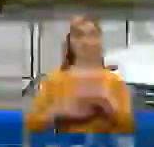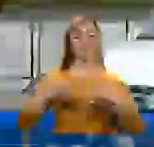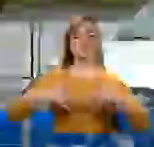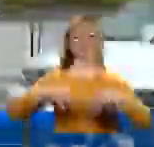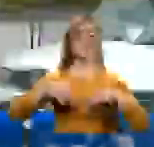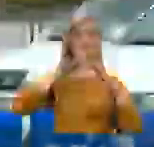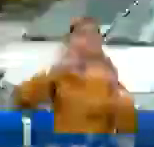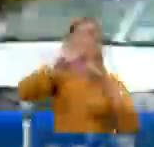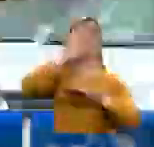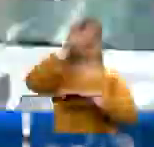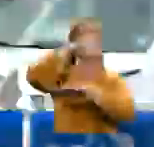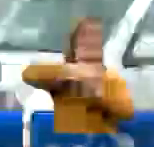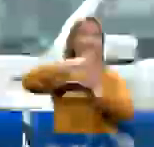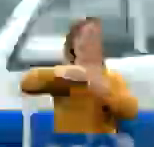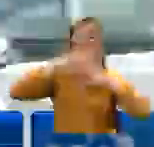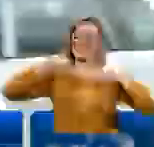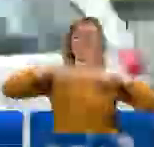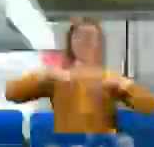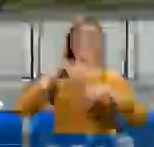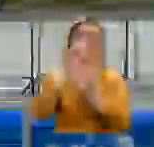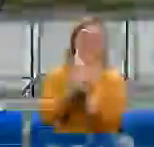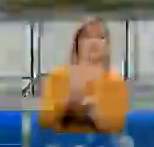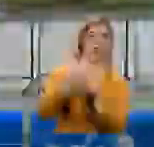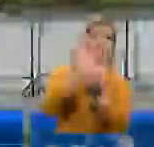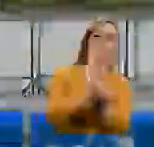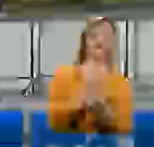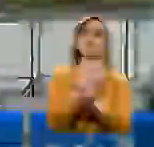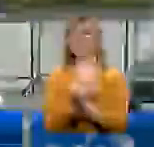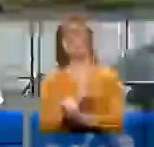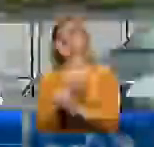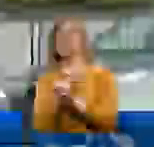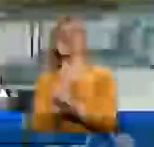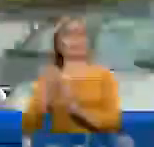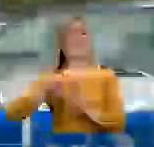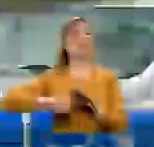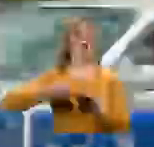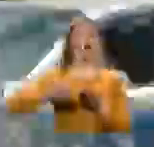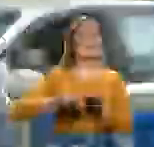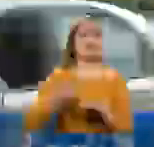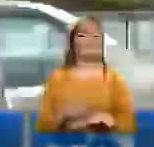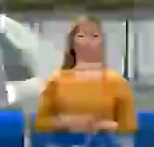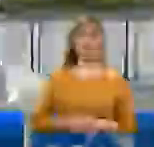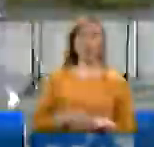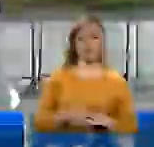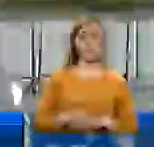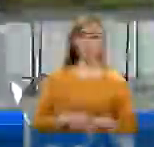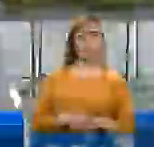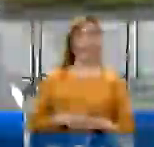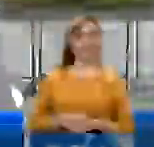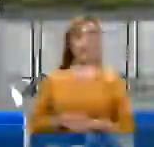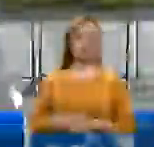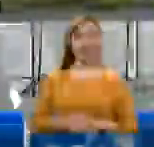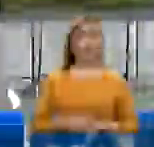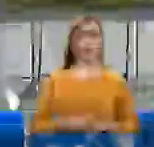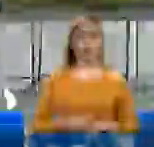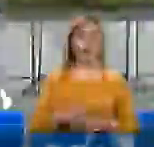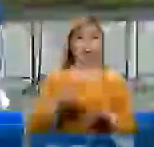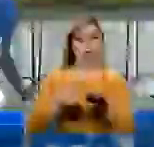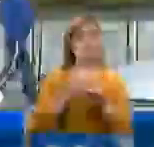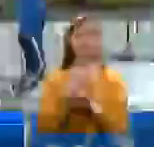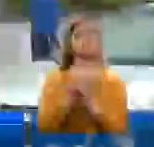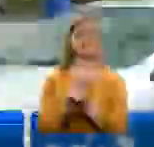el resto de la tarde escuchando cuáles son los argumentos para el recurso de casación por parte de los